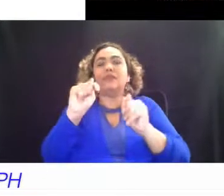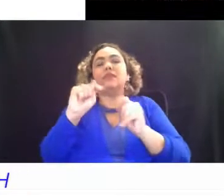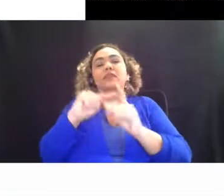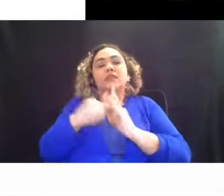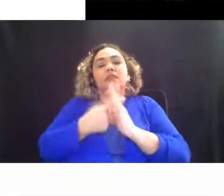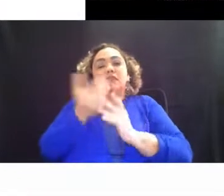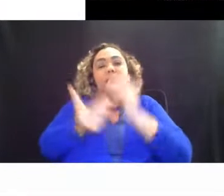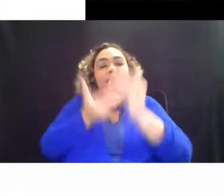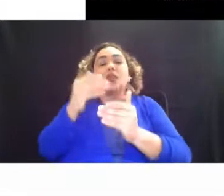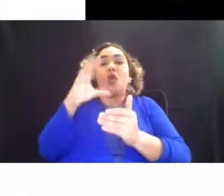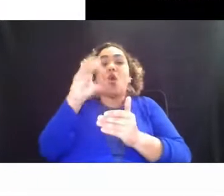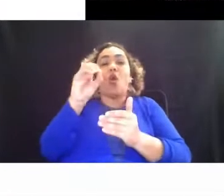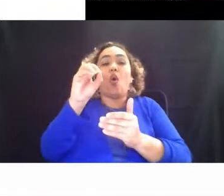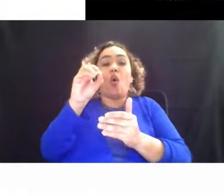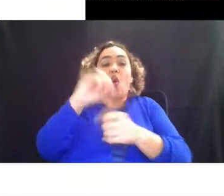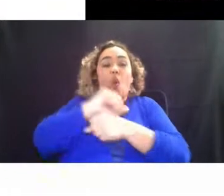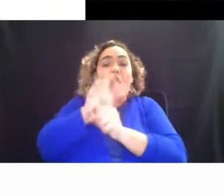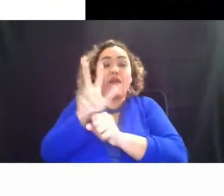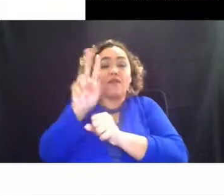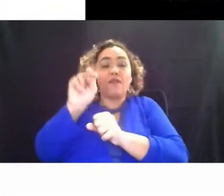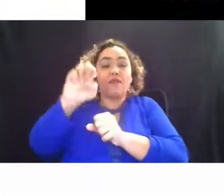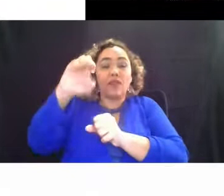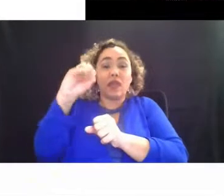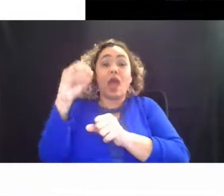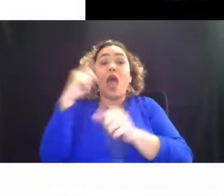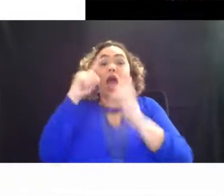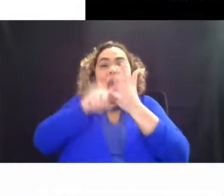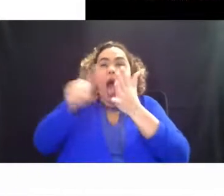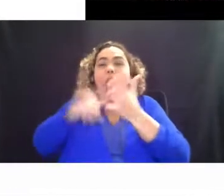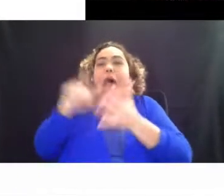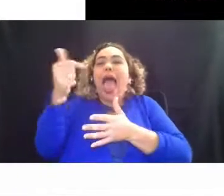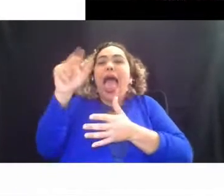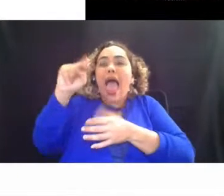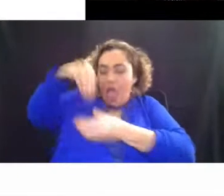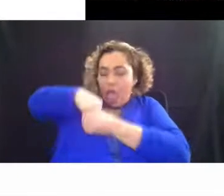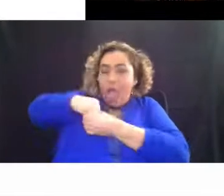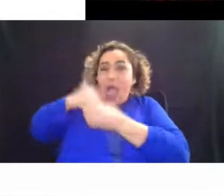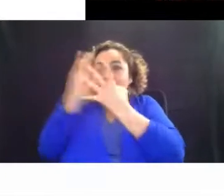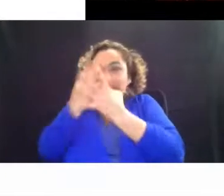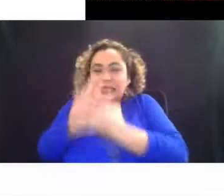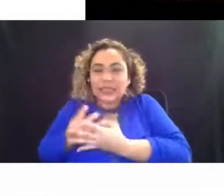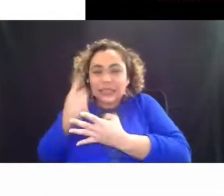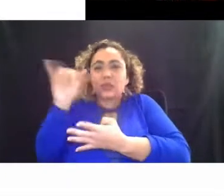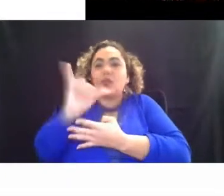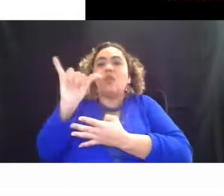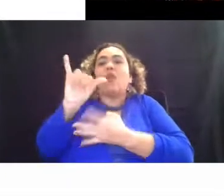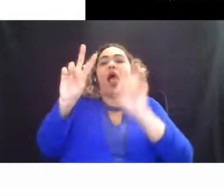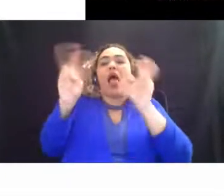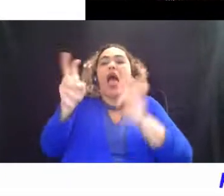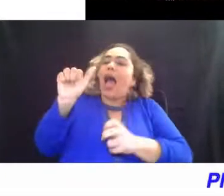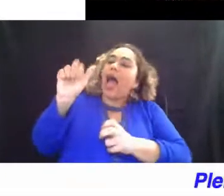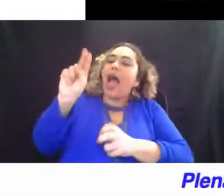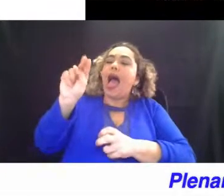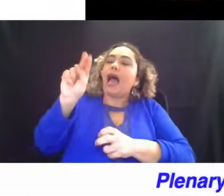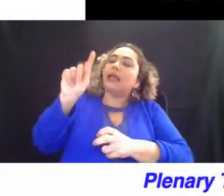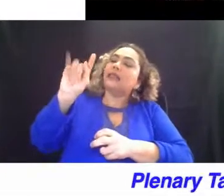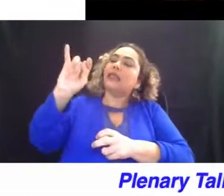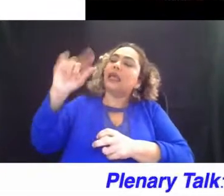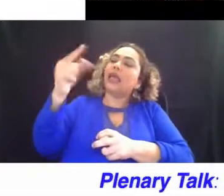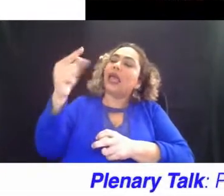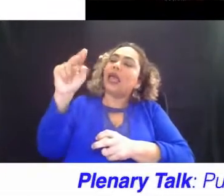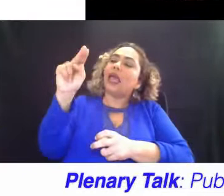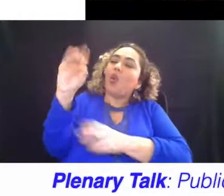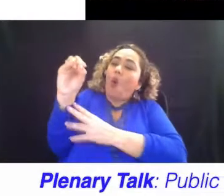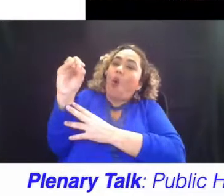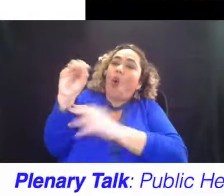ser Coviveo, que son pruebas de antígeno que vamos a estar utilizando para screening. Hay otras pruebas de antígeno que van a ser, claro, dirigidas a